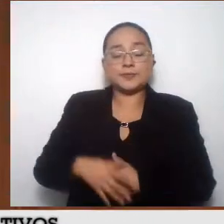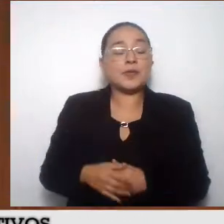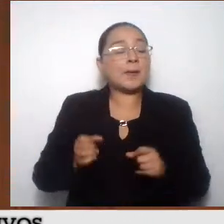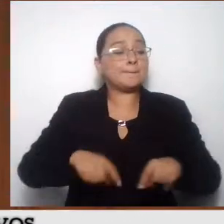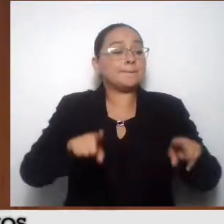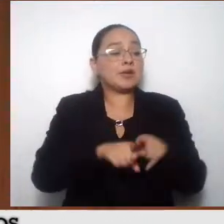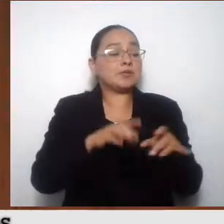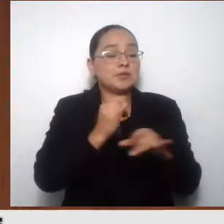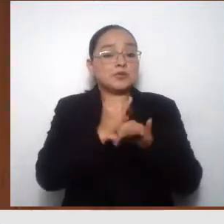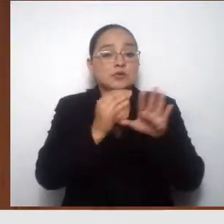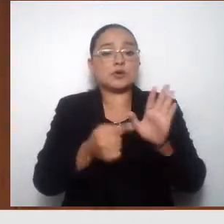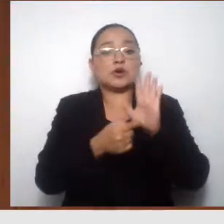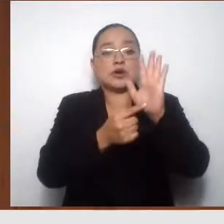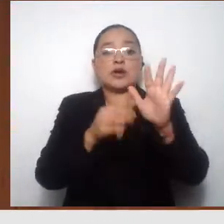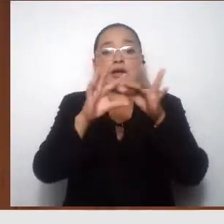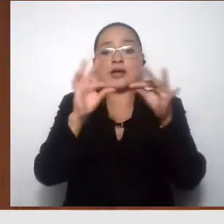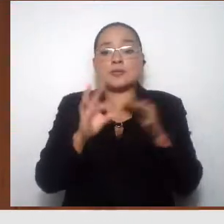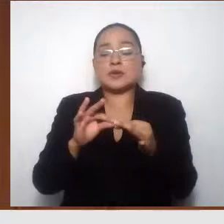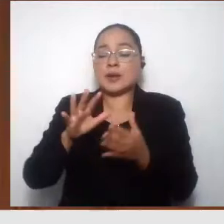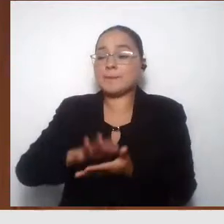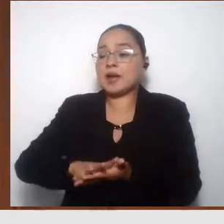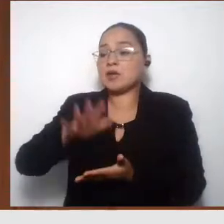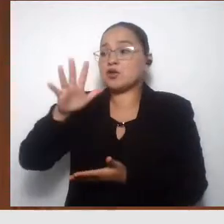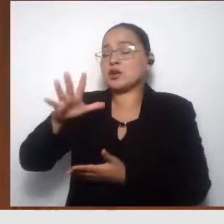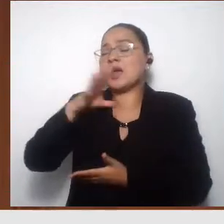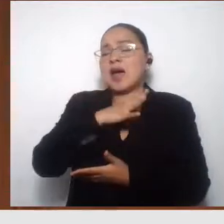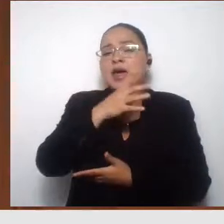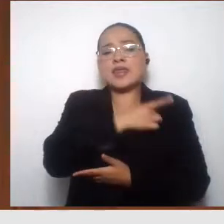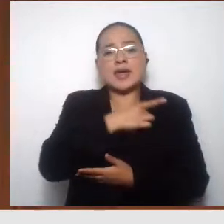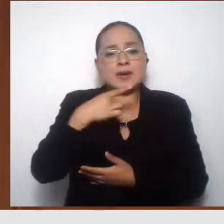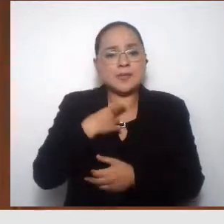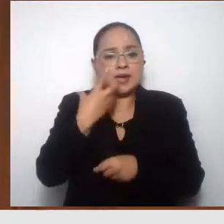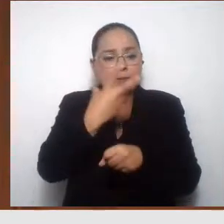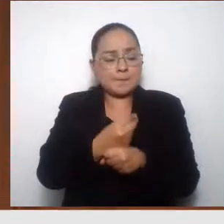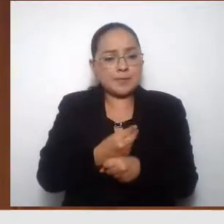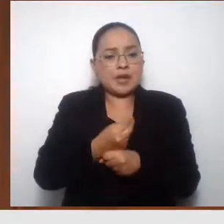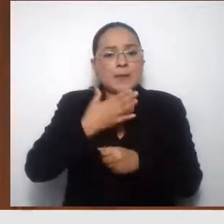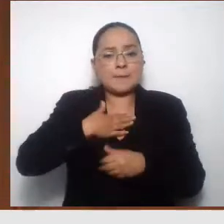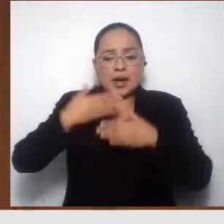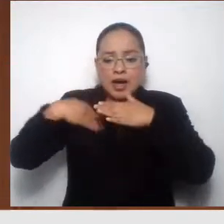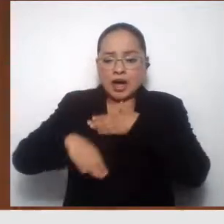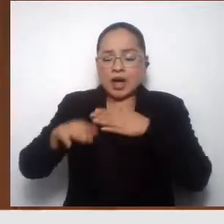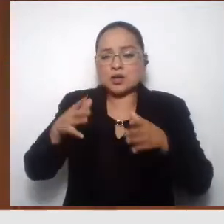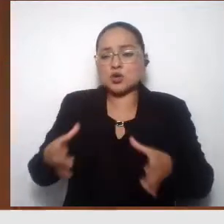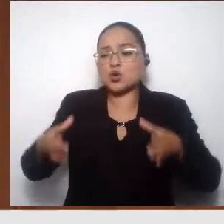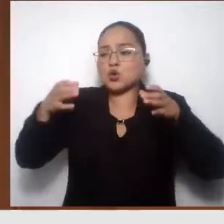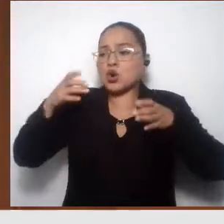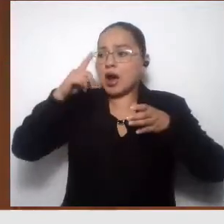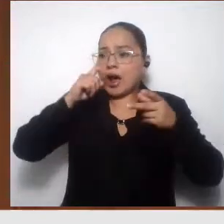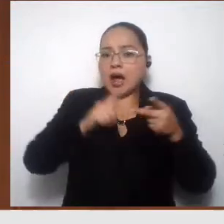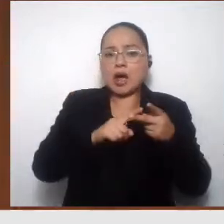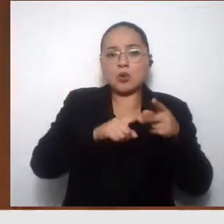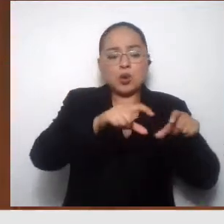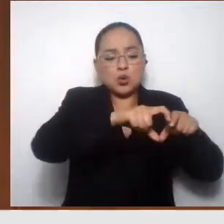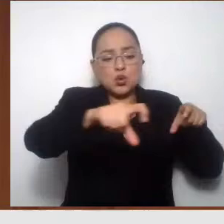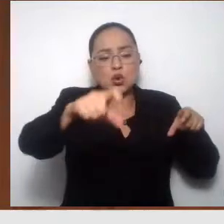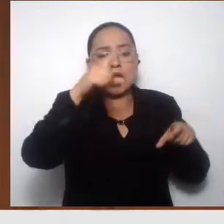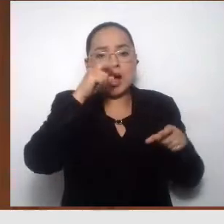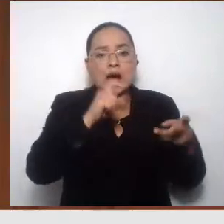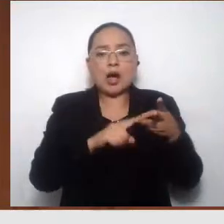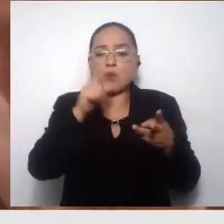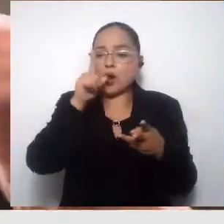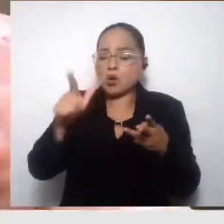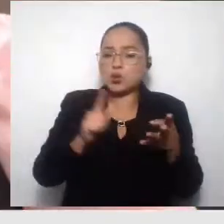mayoría de los planteles se trata de reparar daños como drenajes, tinacos, agua, electrificación,